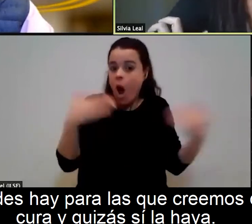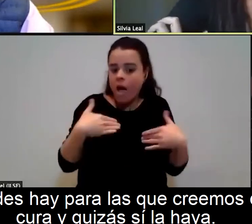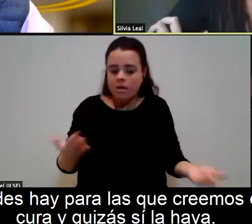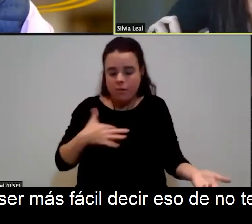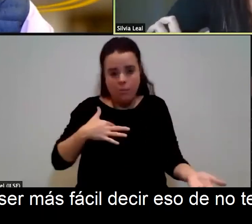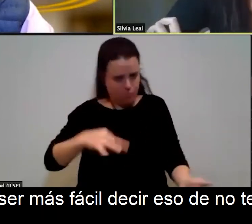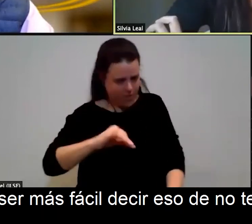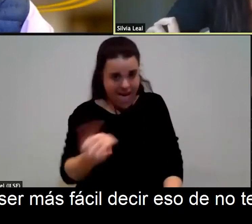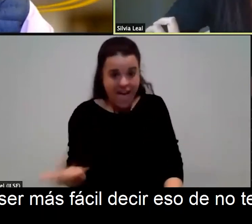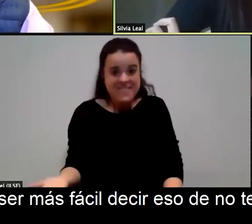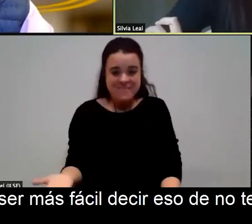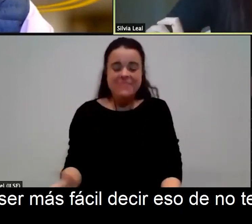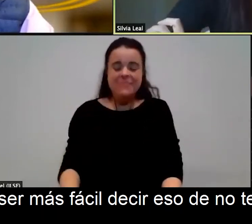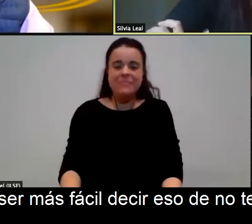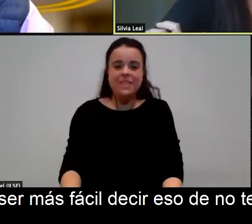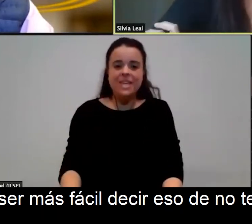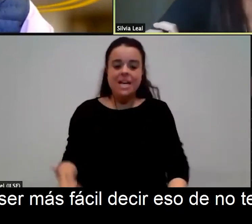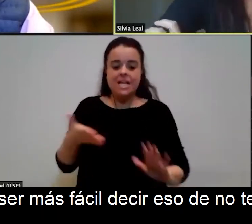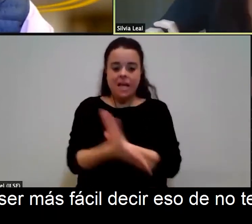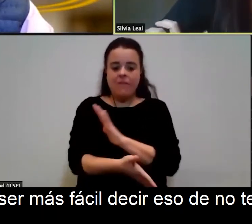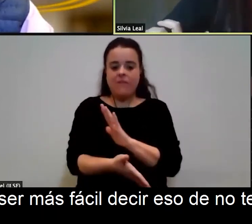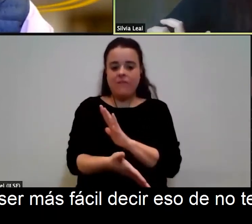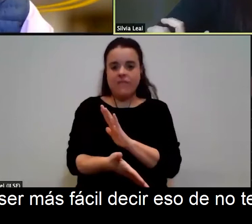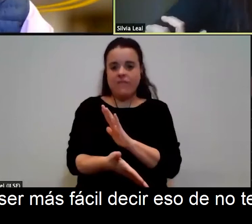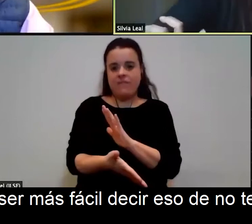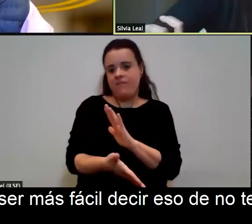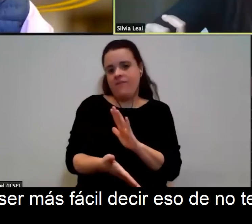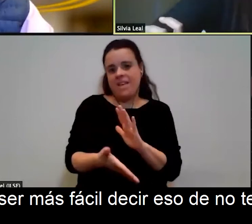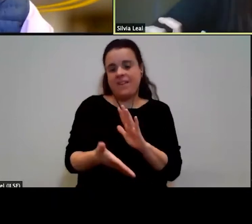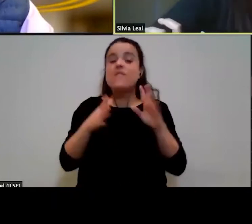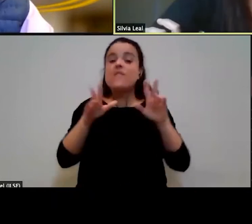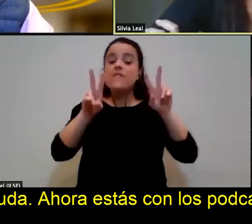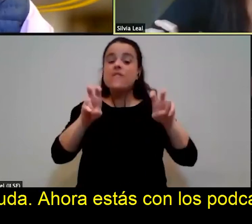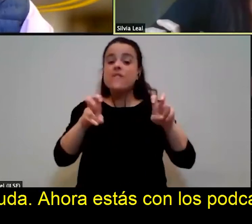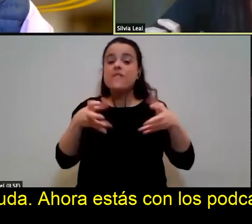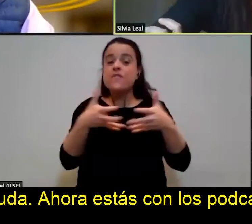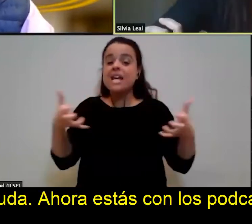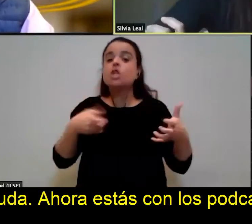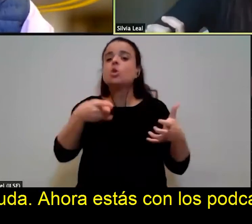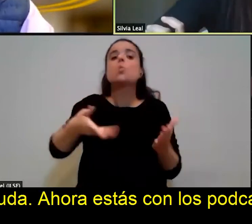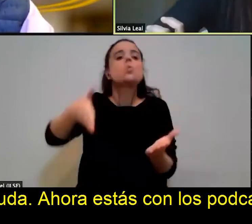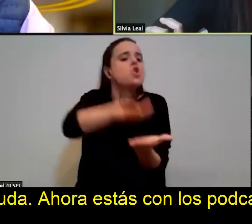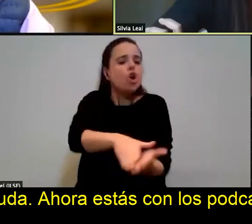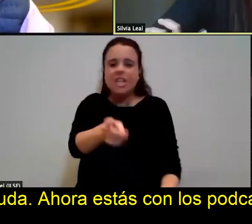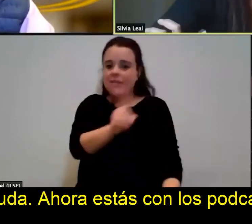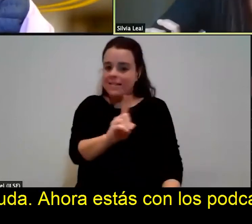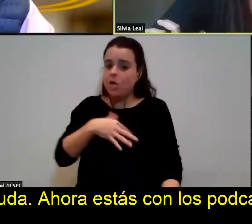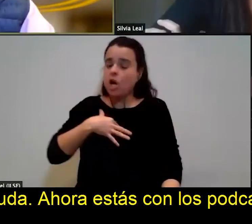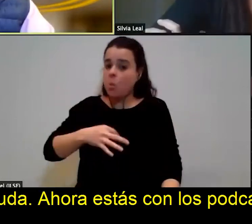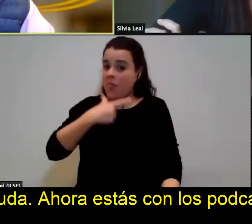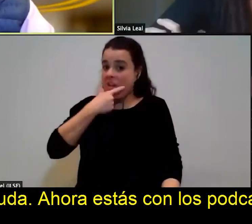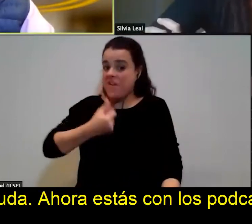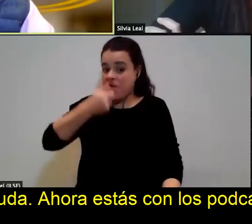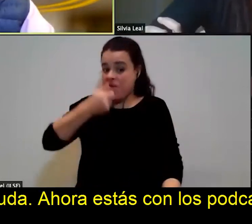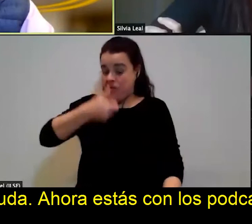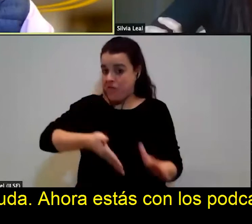está el que cada vez va a ser más fácil decir eso de no te vas a morir, ¿no? Sin duda. Ahora